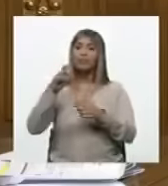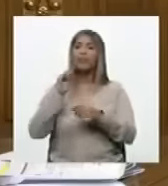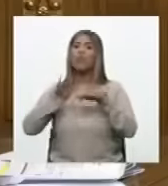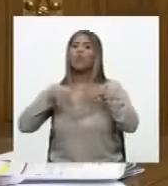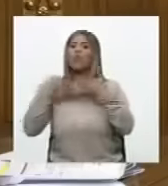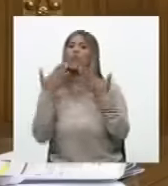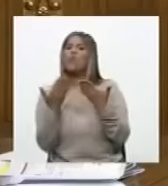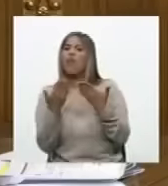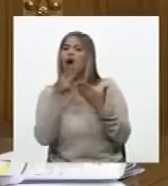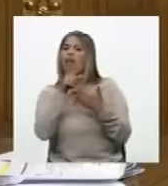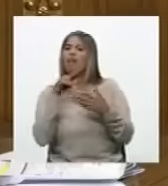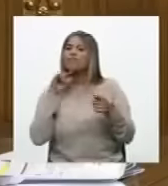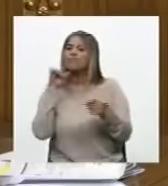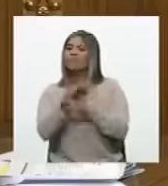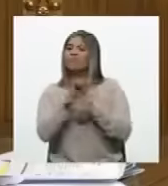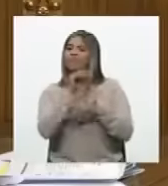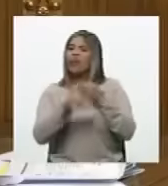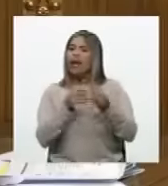delitos se cometen?